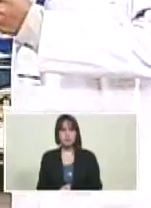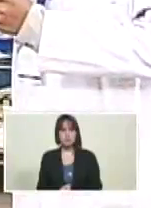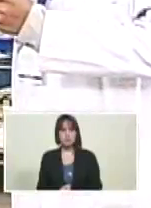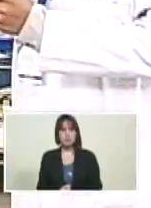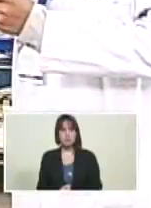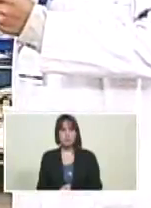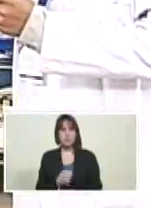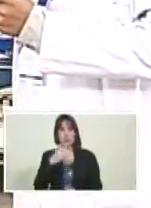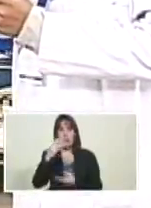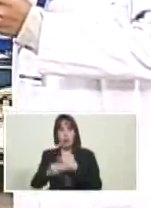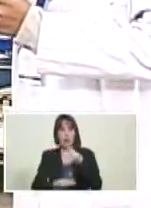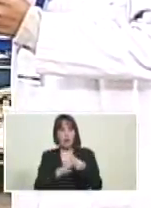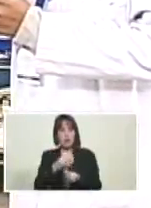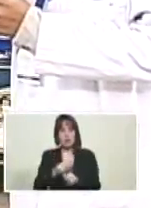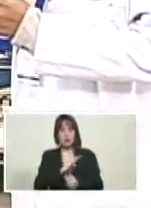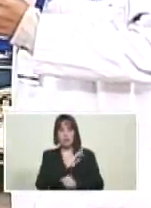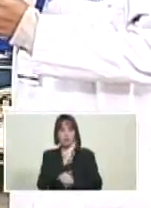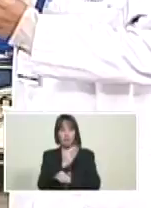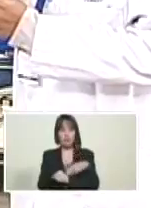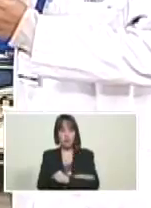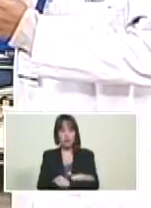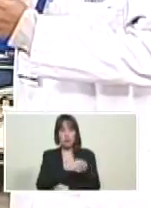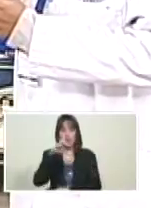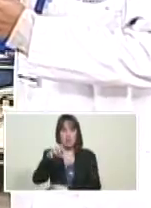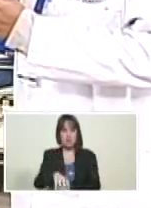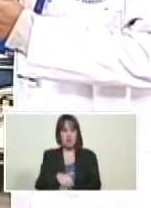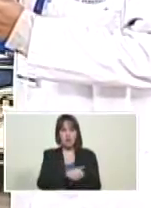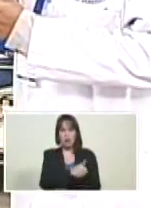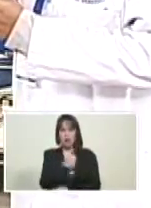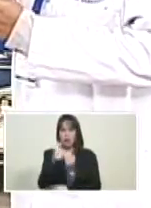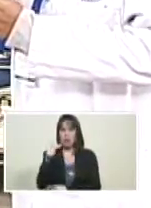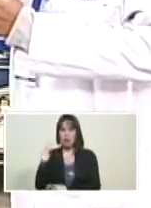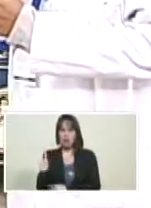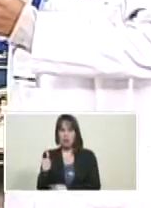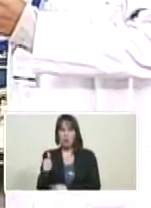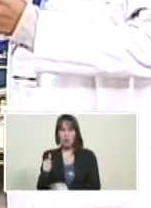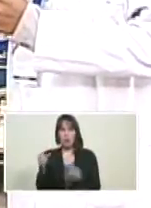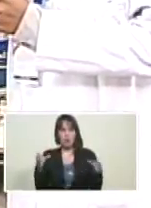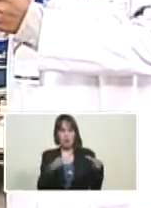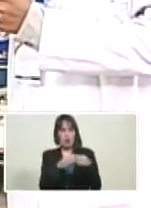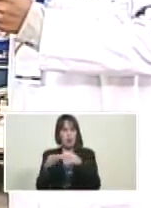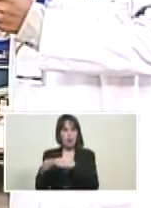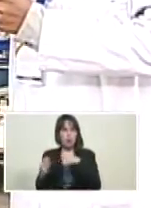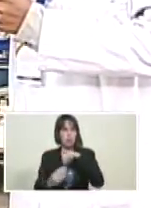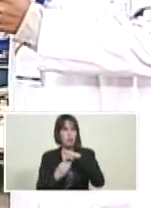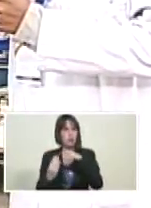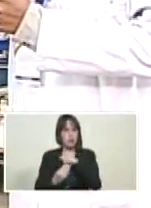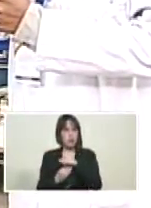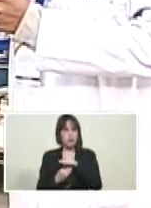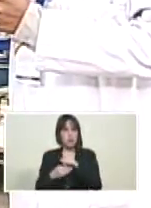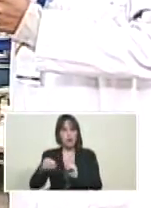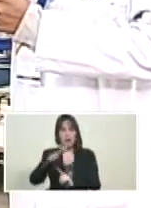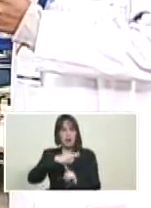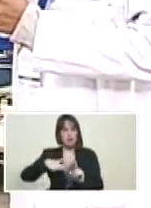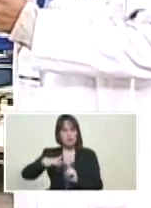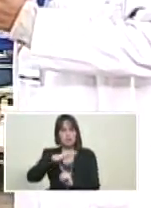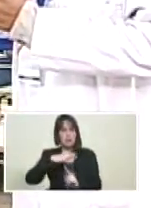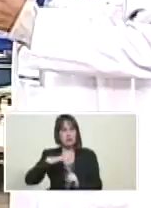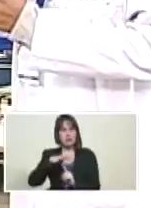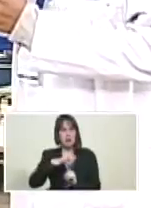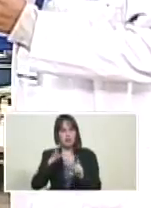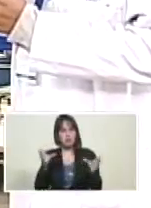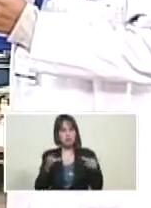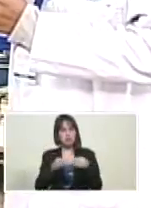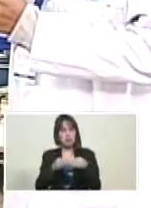Crear y fortalecer en el Estado y en cada uno de los ACID la sede ambiental a fin de realizar